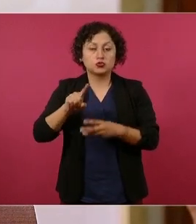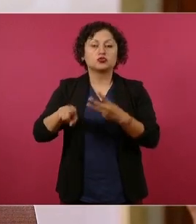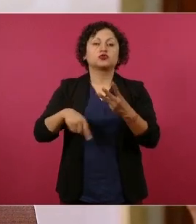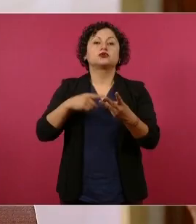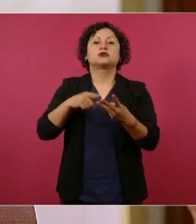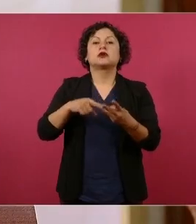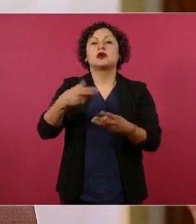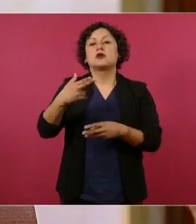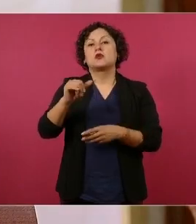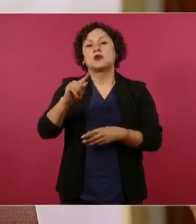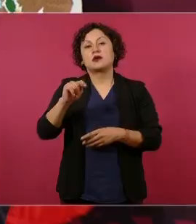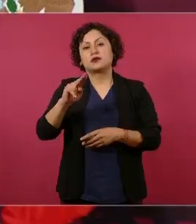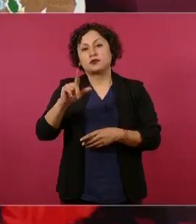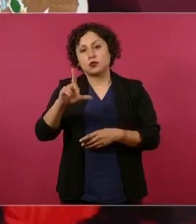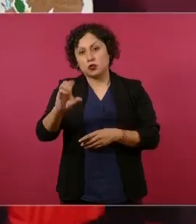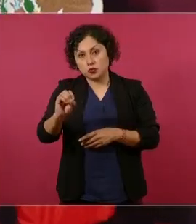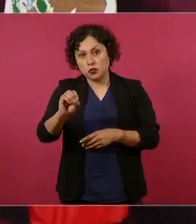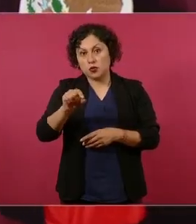vamos